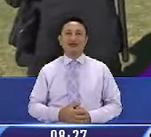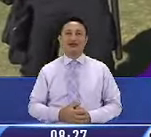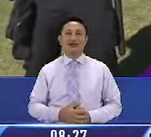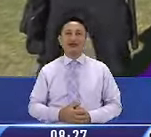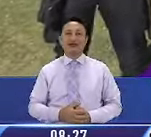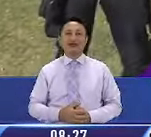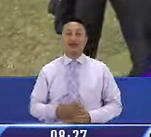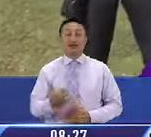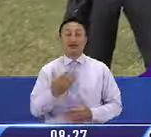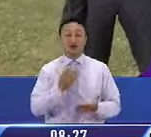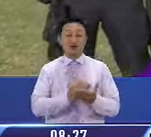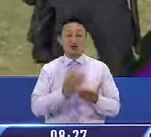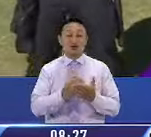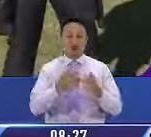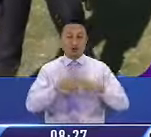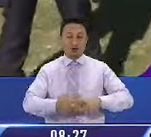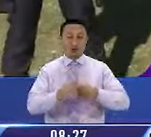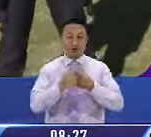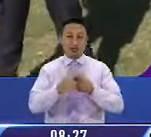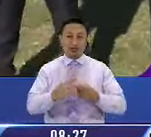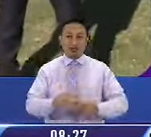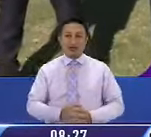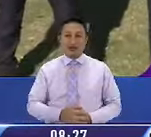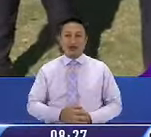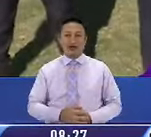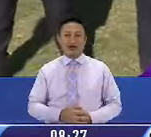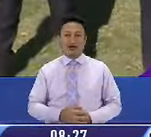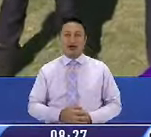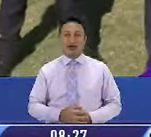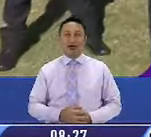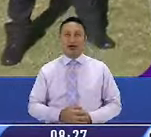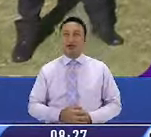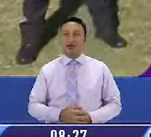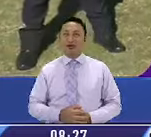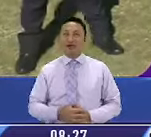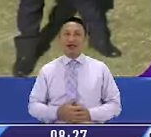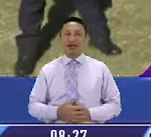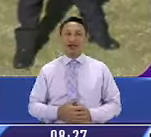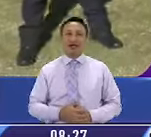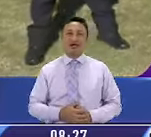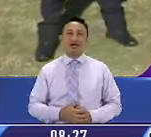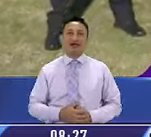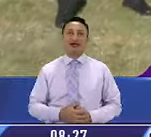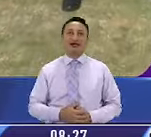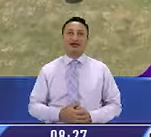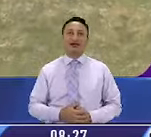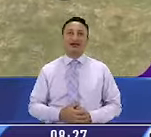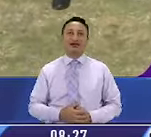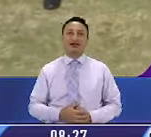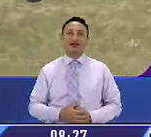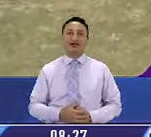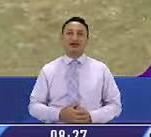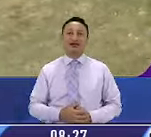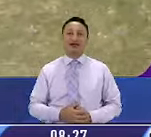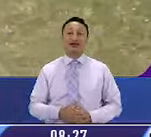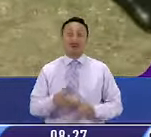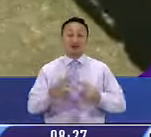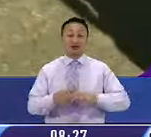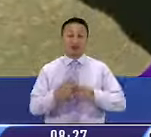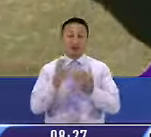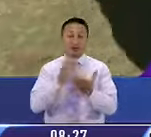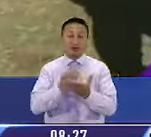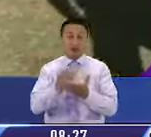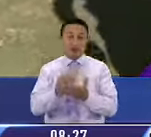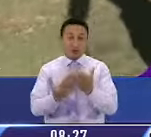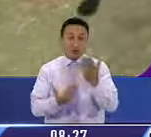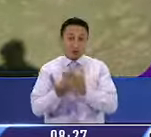hoy. Como la ciudadanía recordará, hace un año iniciamos con este curso novedoso que